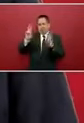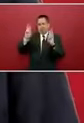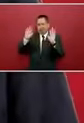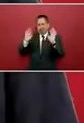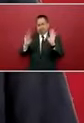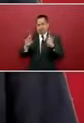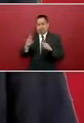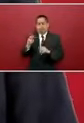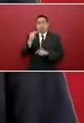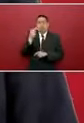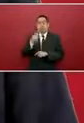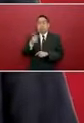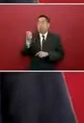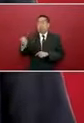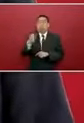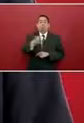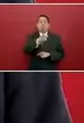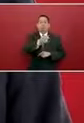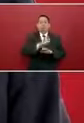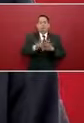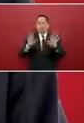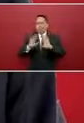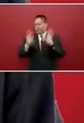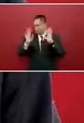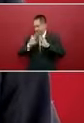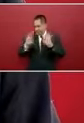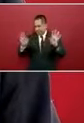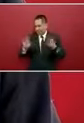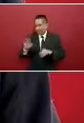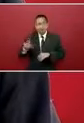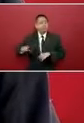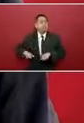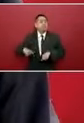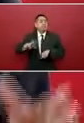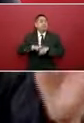porque no quiero mencionar a ningún estado.